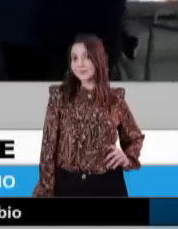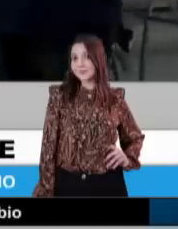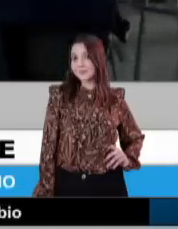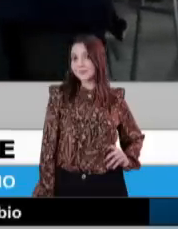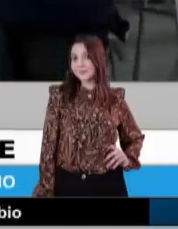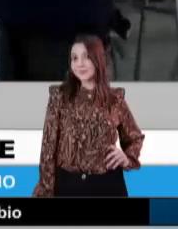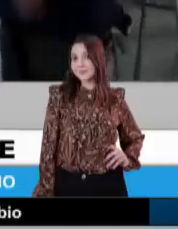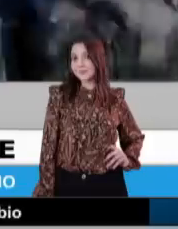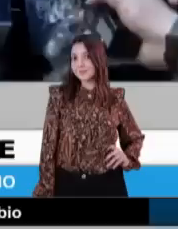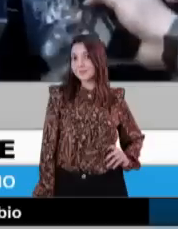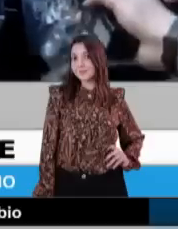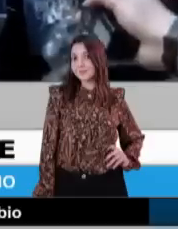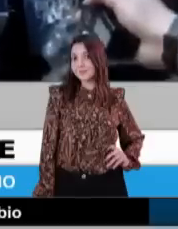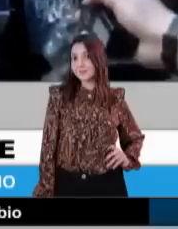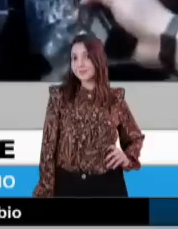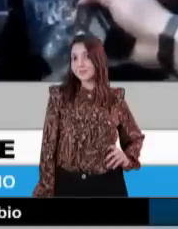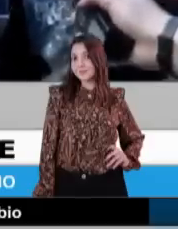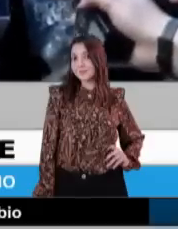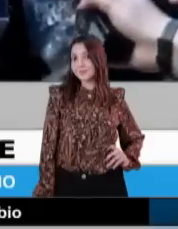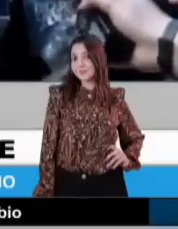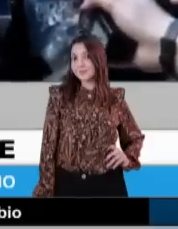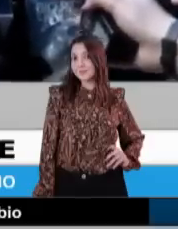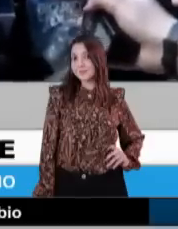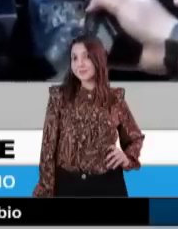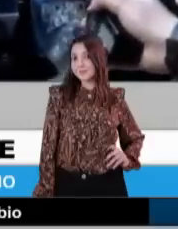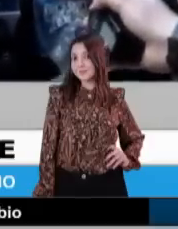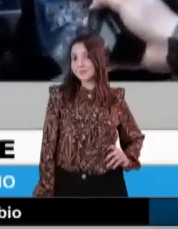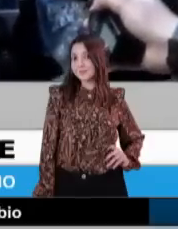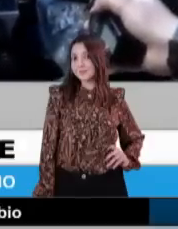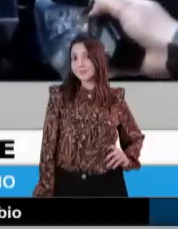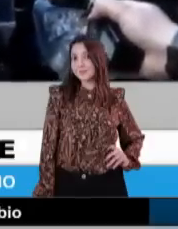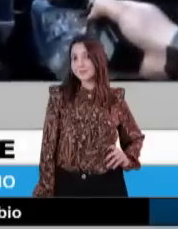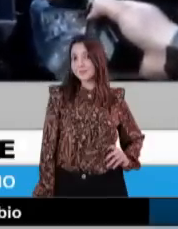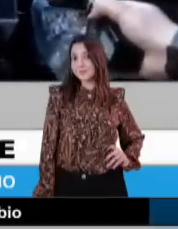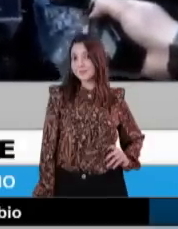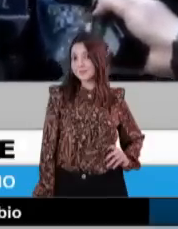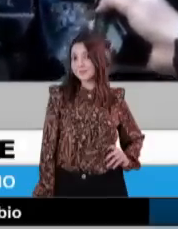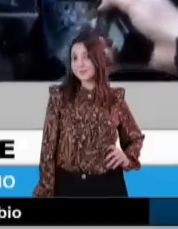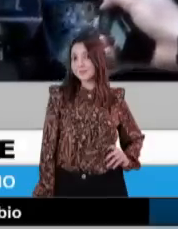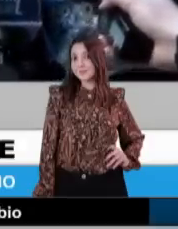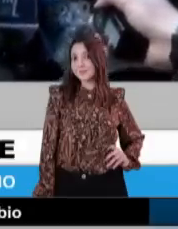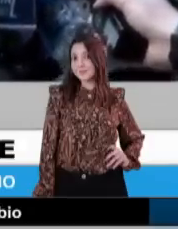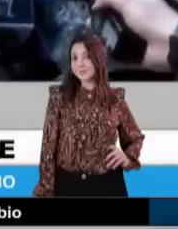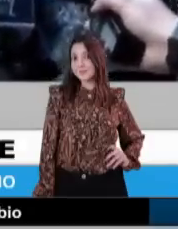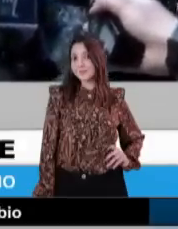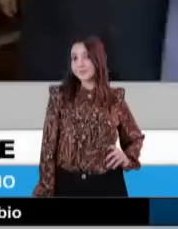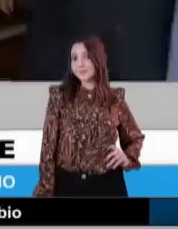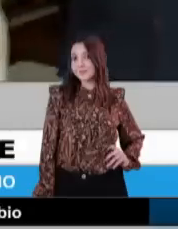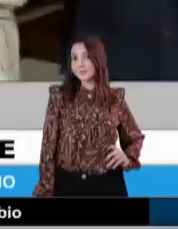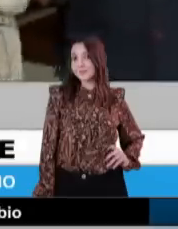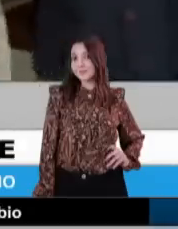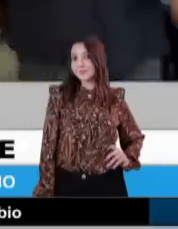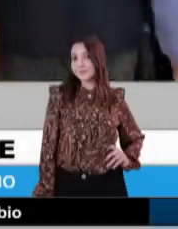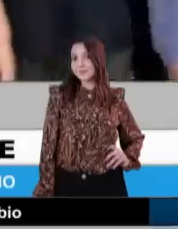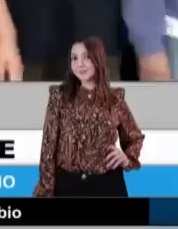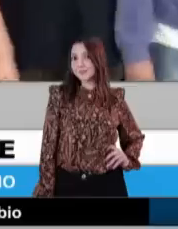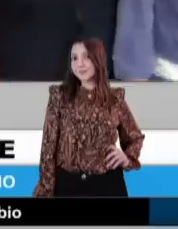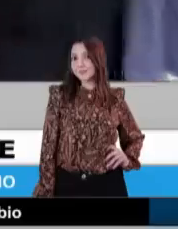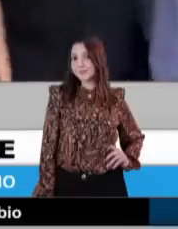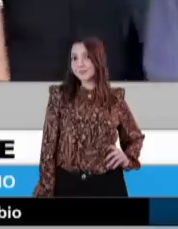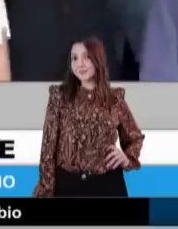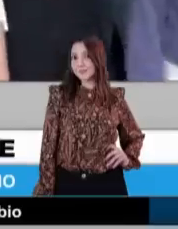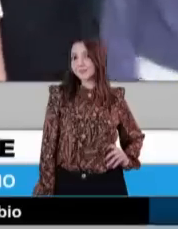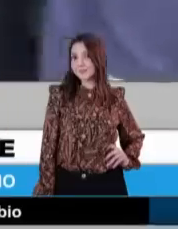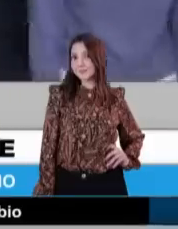que considerar las propuestas de la Convención en Medio Ambiente, derechos de las minorías sexuales, de los adultos mayores, de las personas con discapacidad y los niños, niñas y